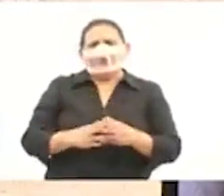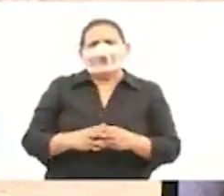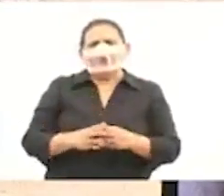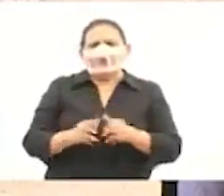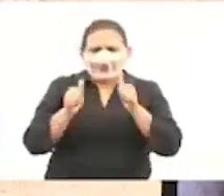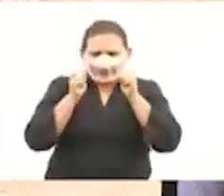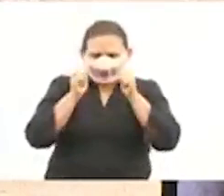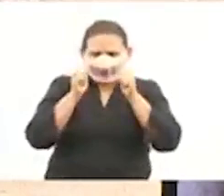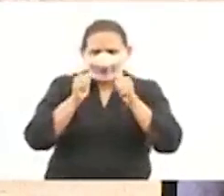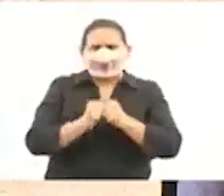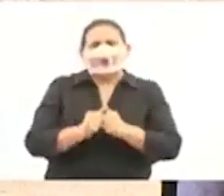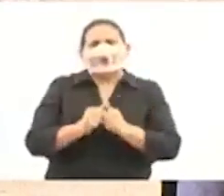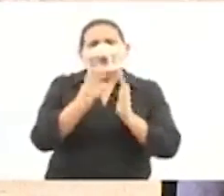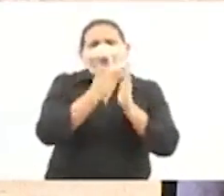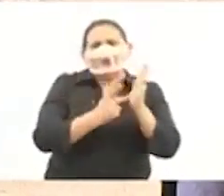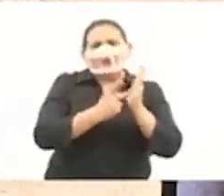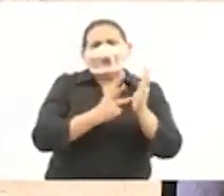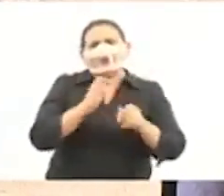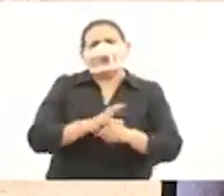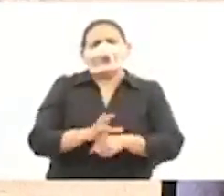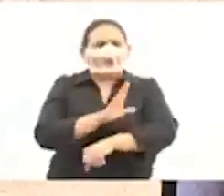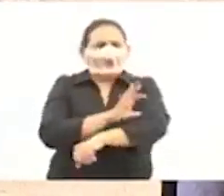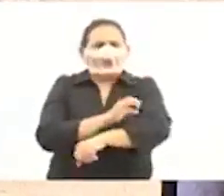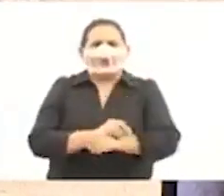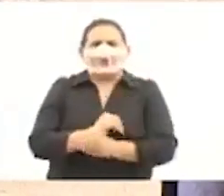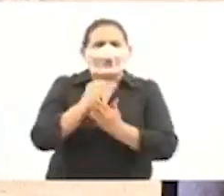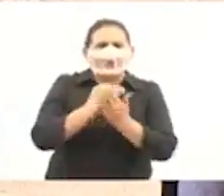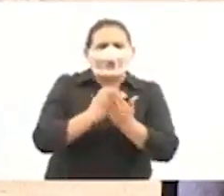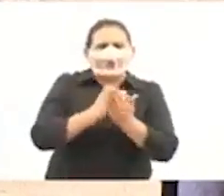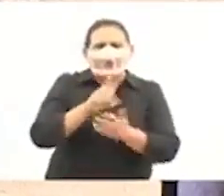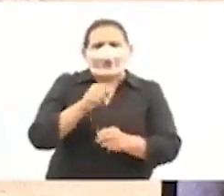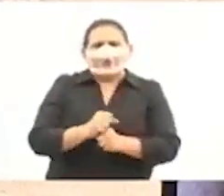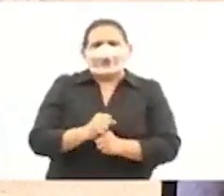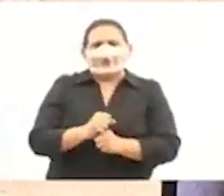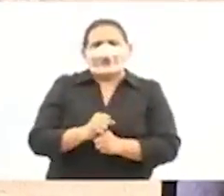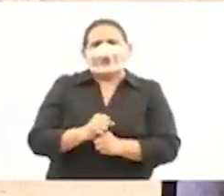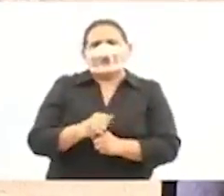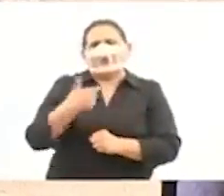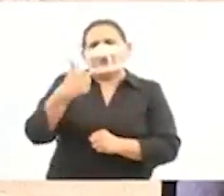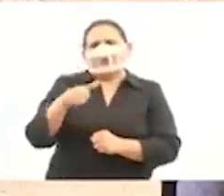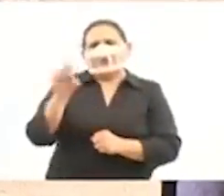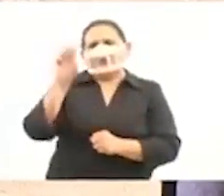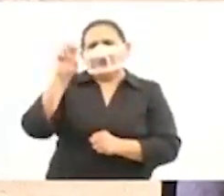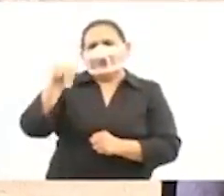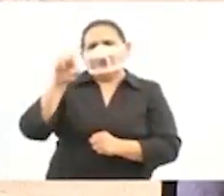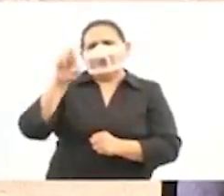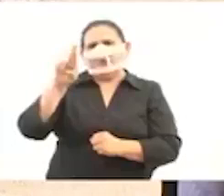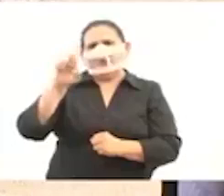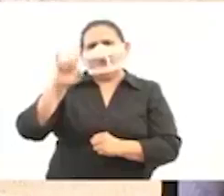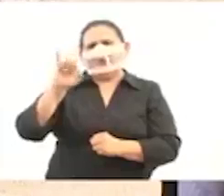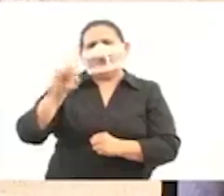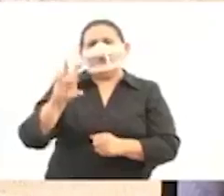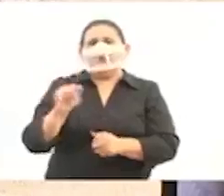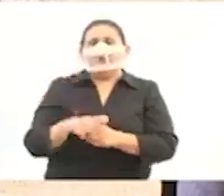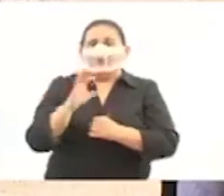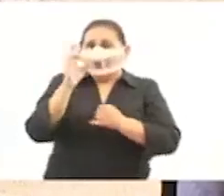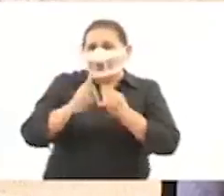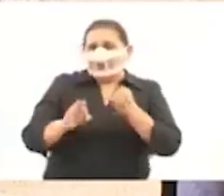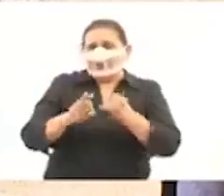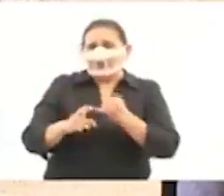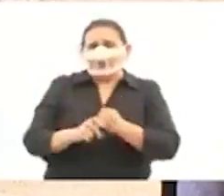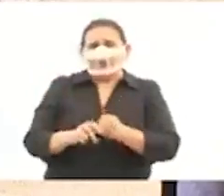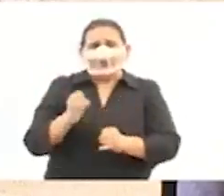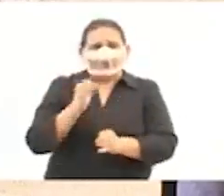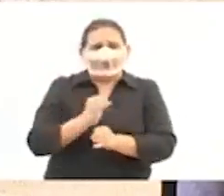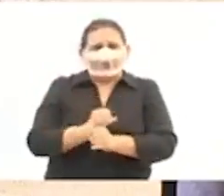proyectos de generación de energía eléctrica de menor escala los que son los llamados de generación distribuida donde de acuerdo con el último informe de